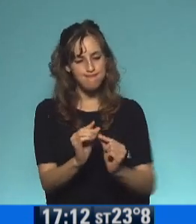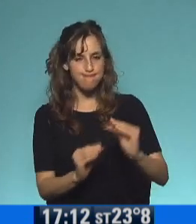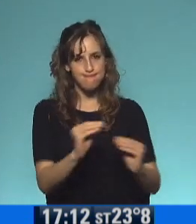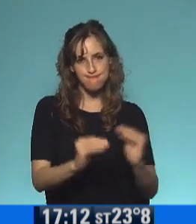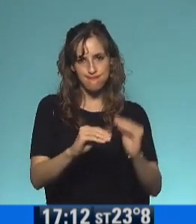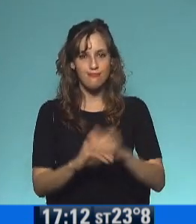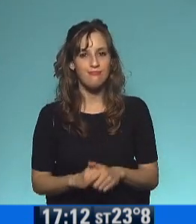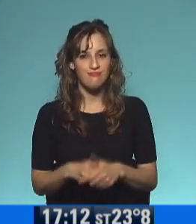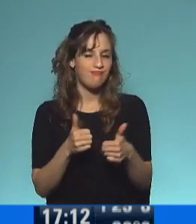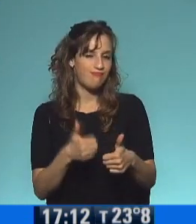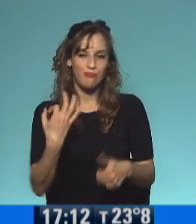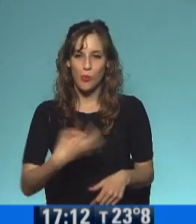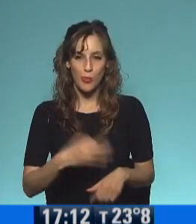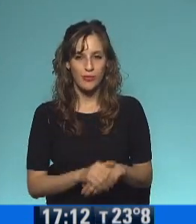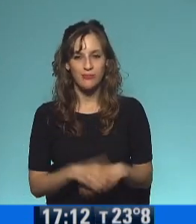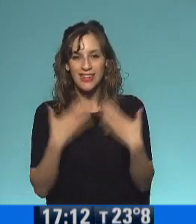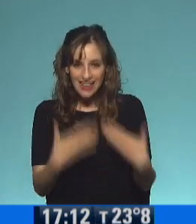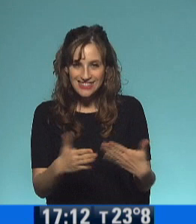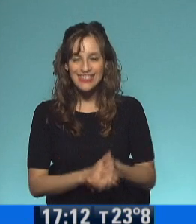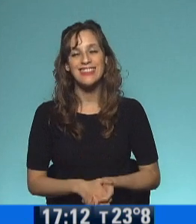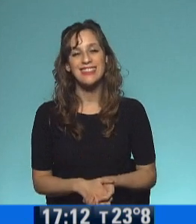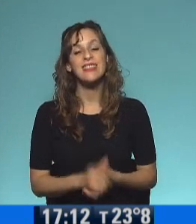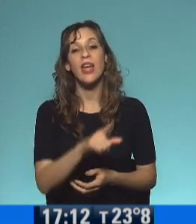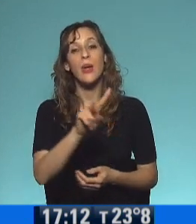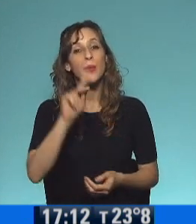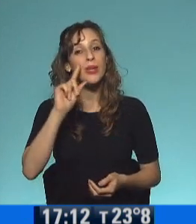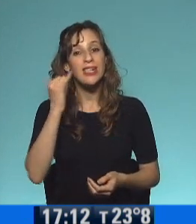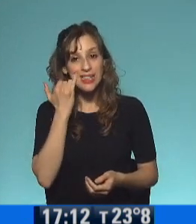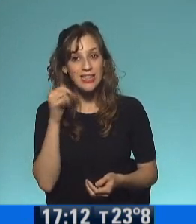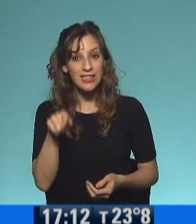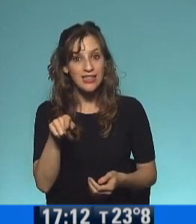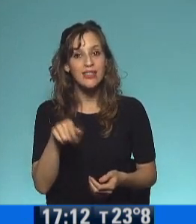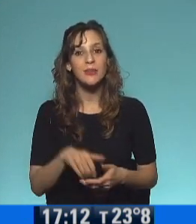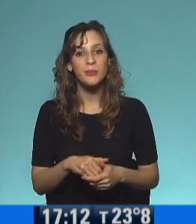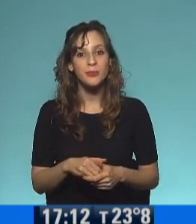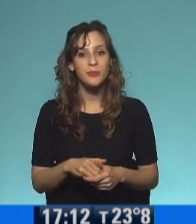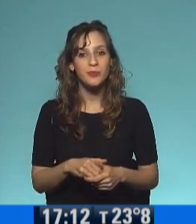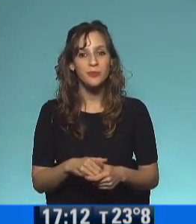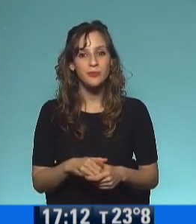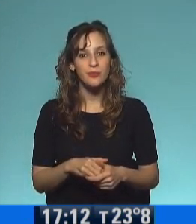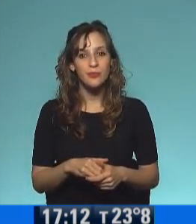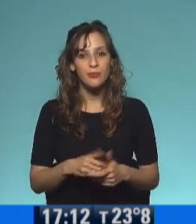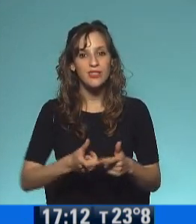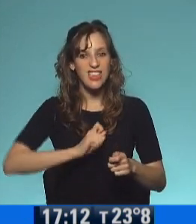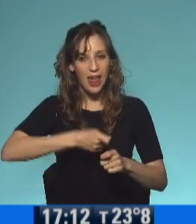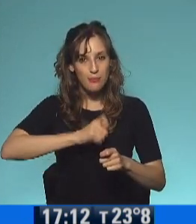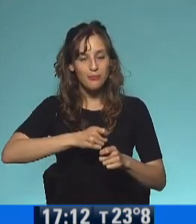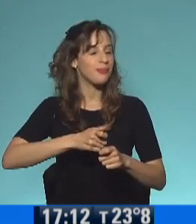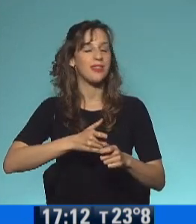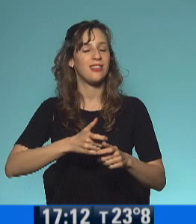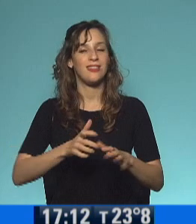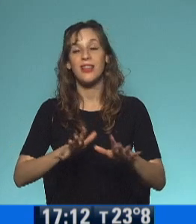Un capo total. Muchas gracias. ¿Qué más tenemos? Vicky. Anduvo como Frenchy Beruti repartiendo escarapela por la casa.